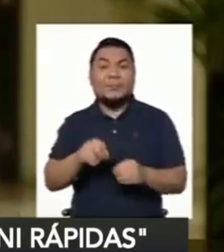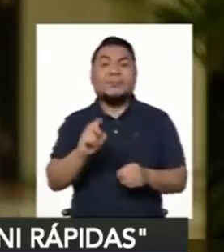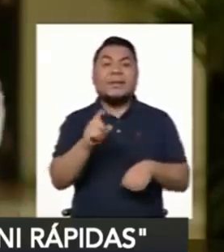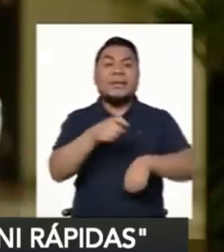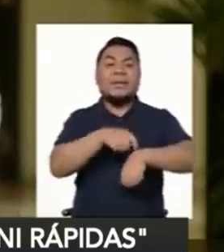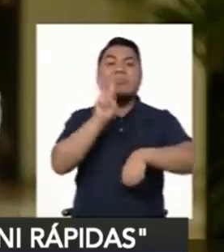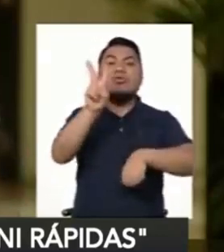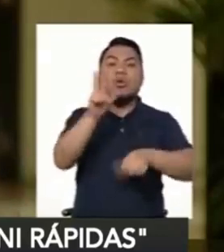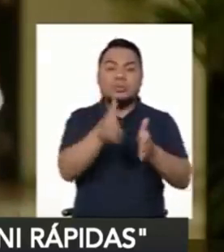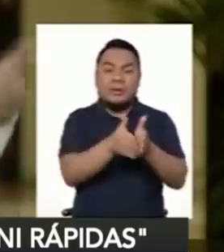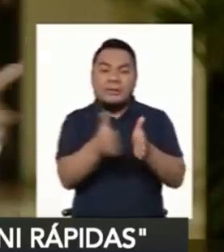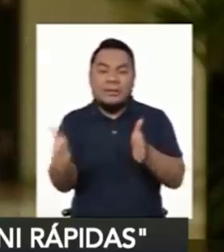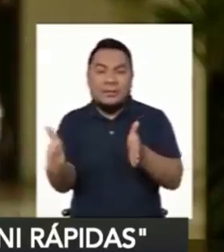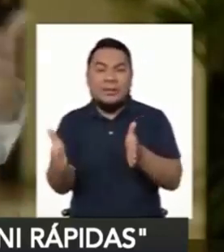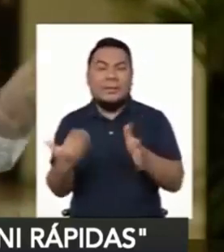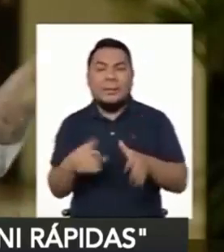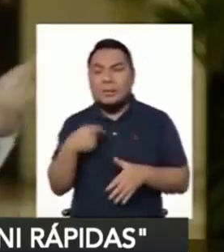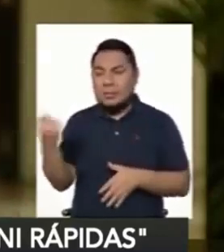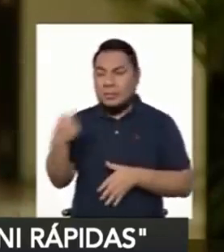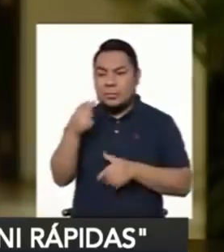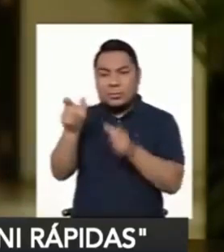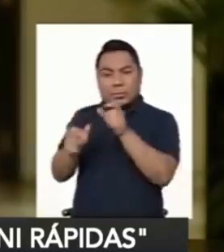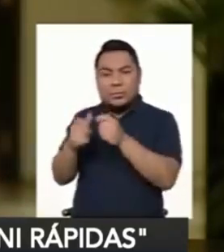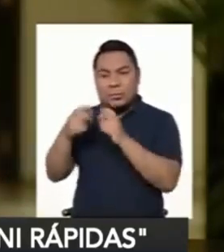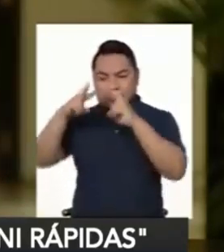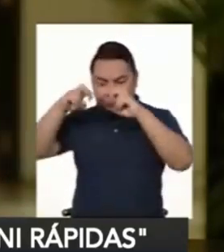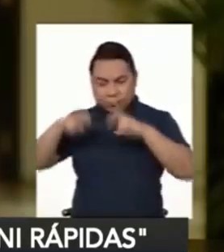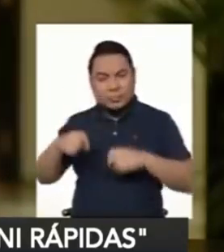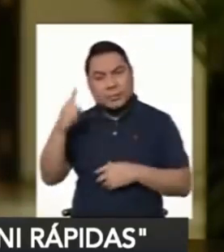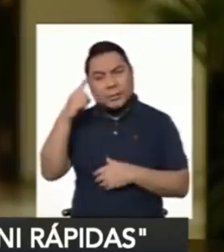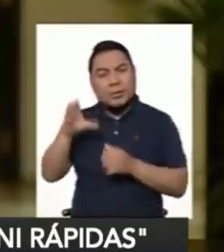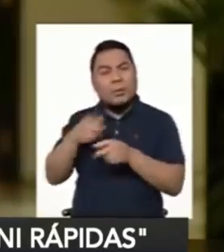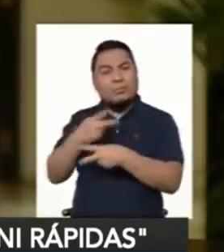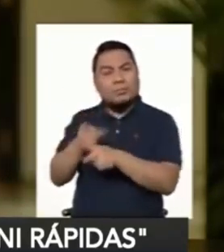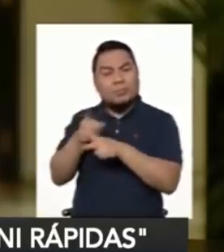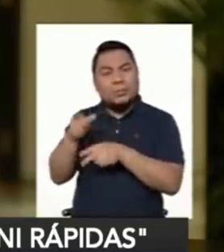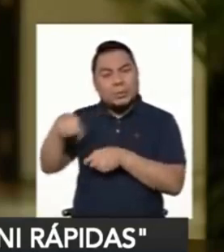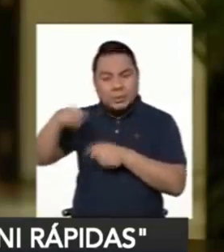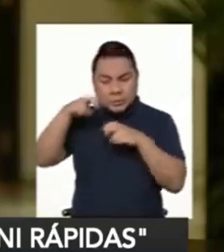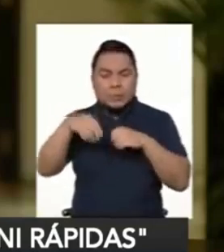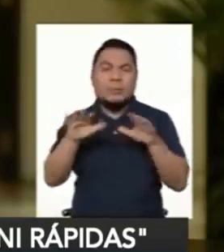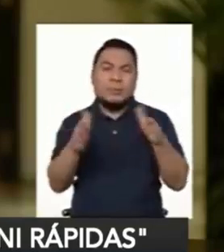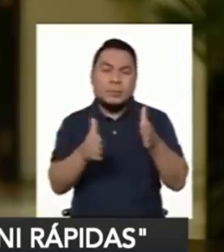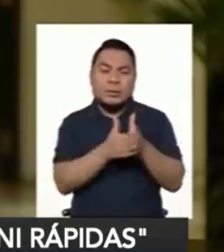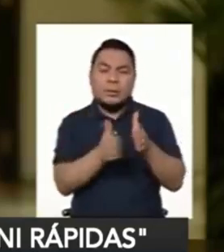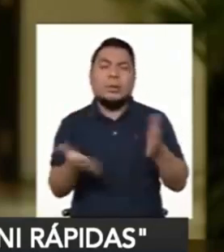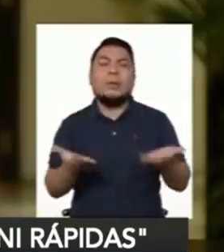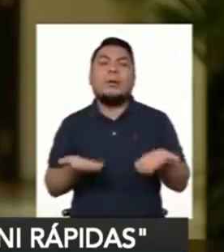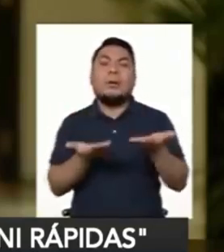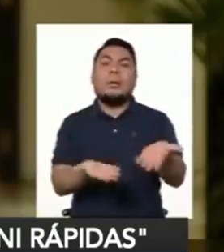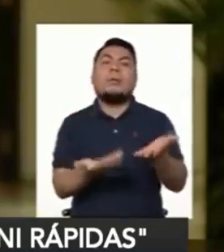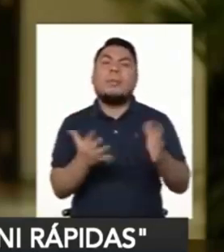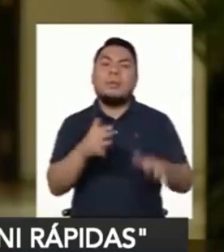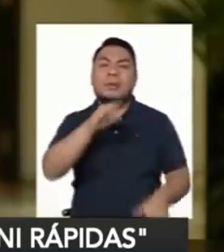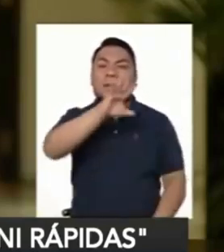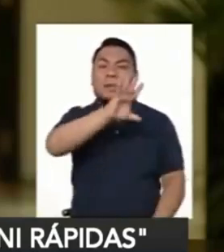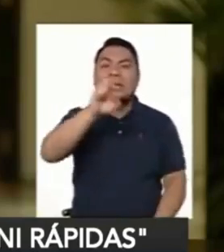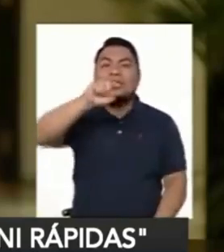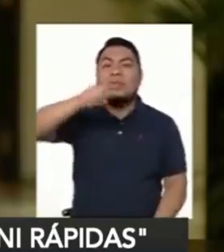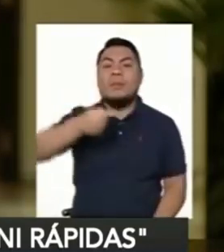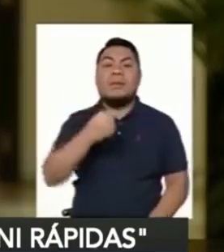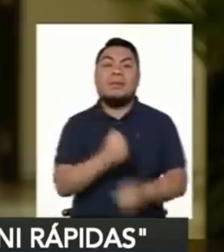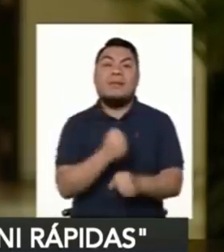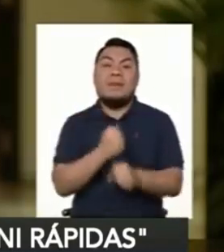2, según un análisis de los sectores productivos, más o menos generan 500.000 puestos de